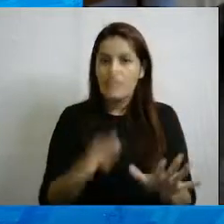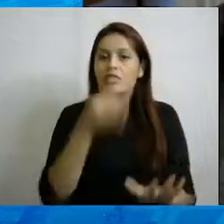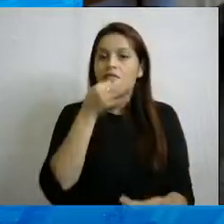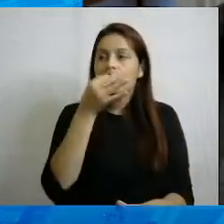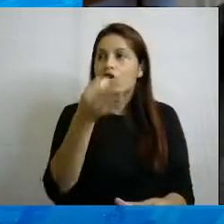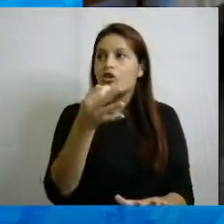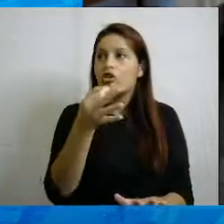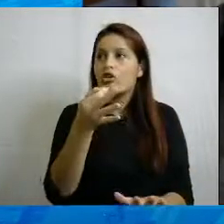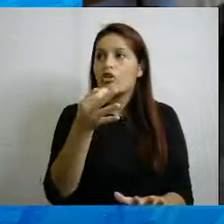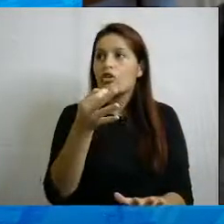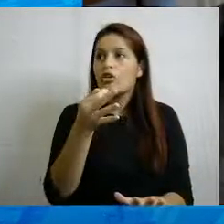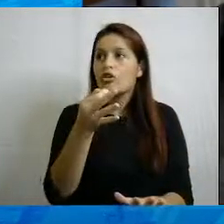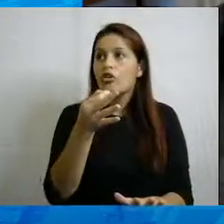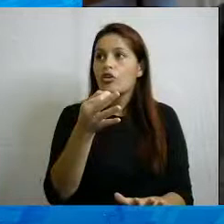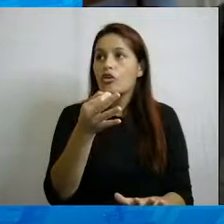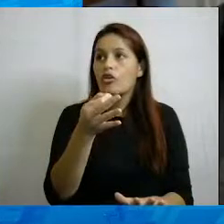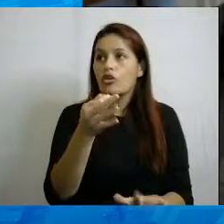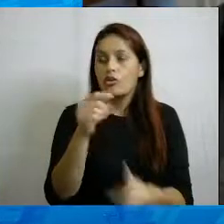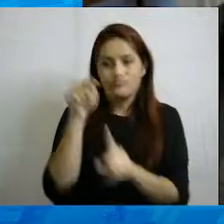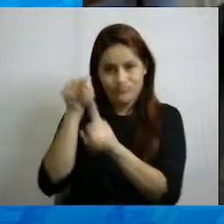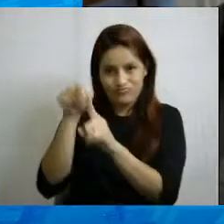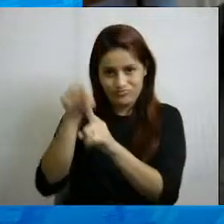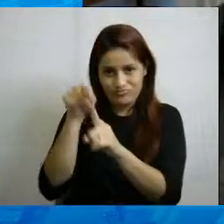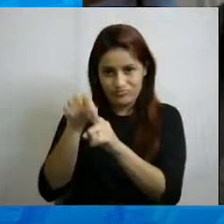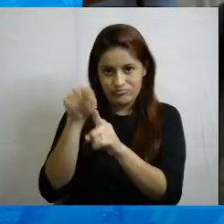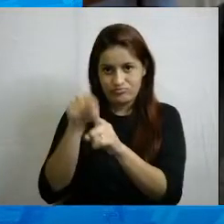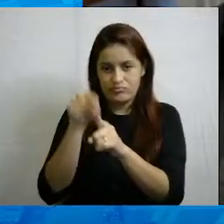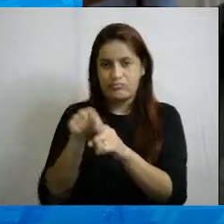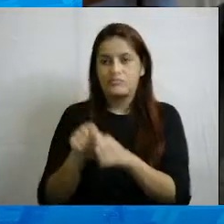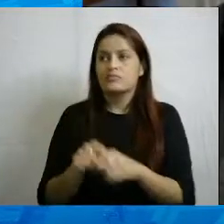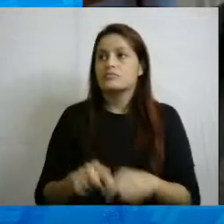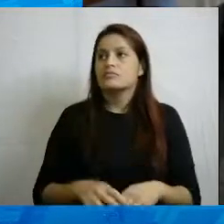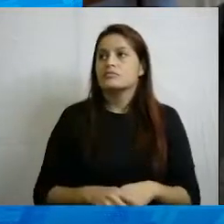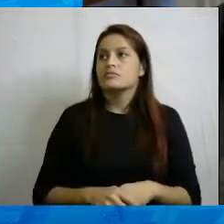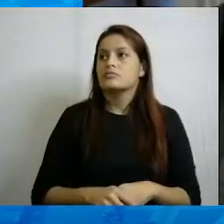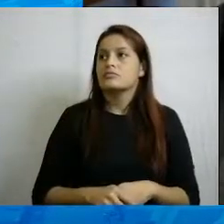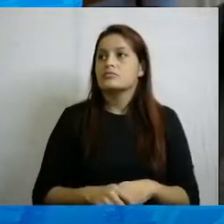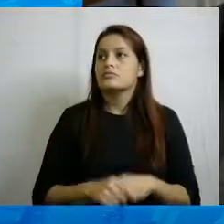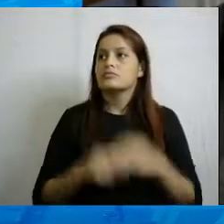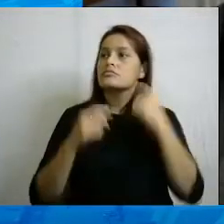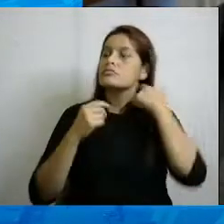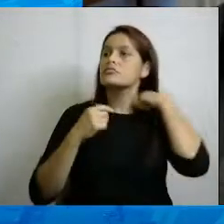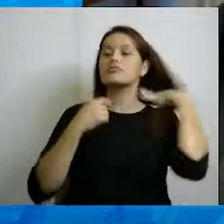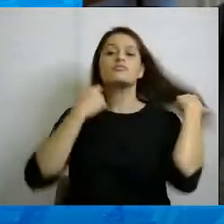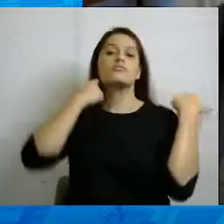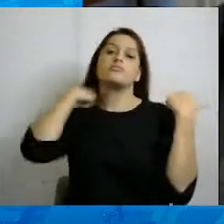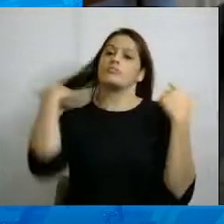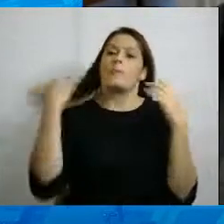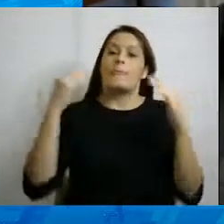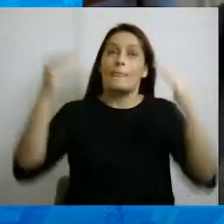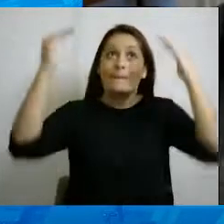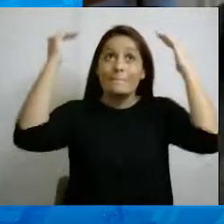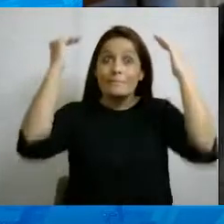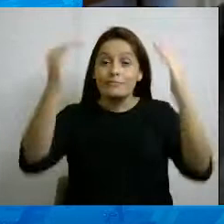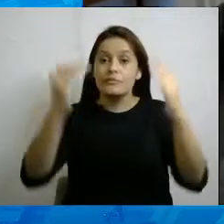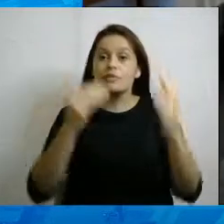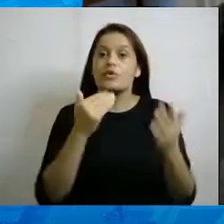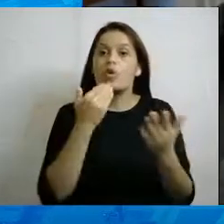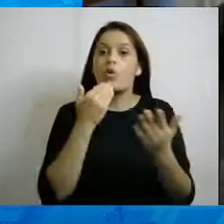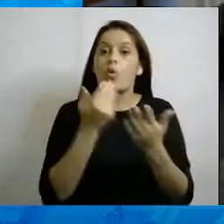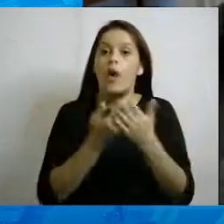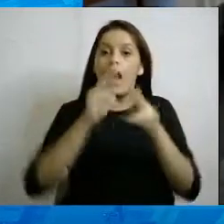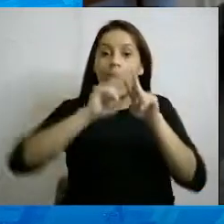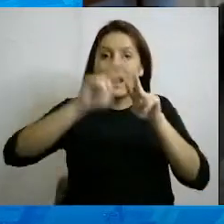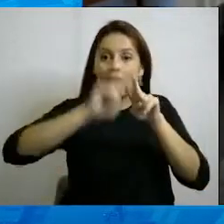esto ya era como persecución directa hacia ellos. Le dijo, coloca por mientras unos toldos, mientras que juntáis las lucas